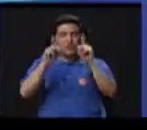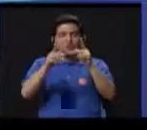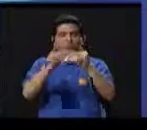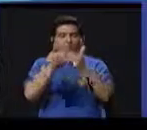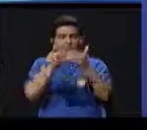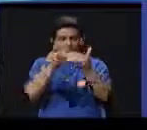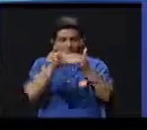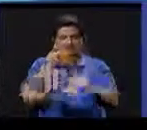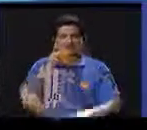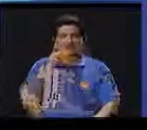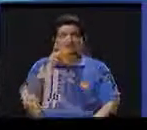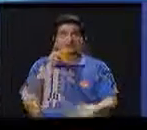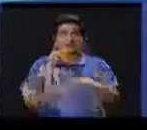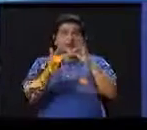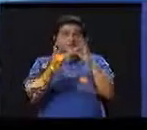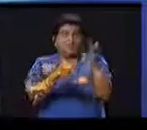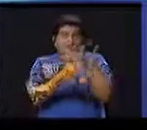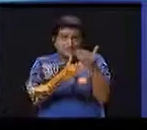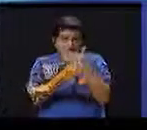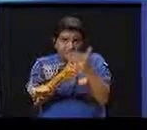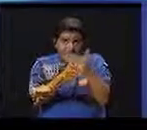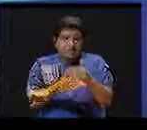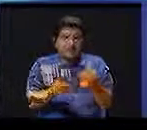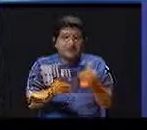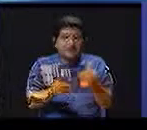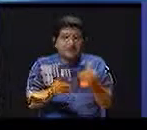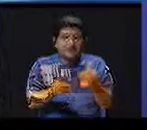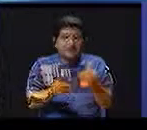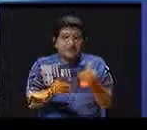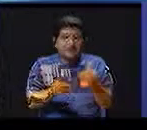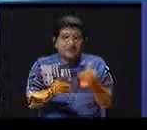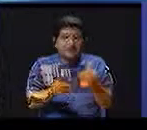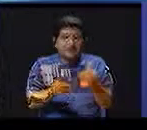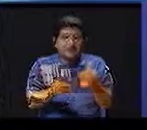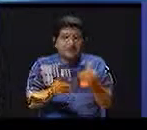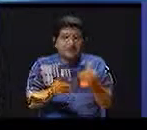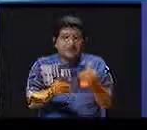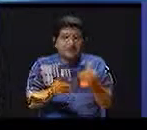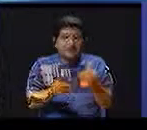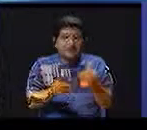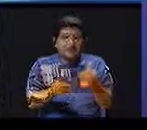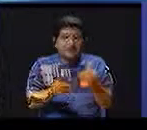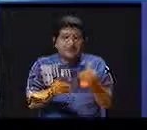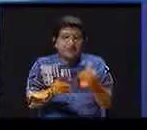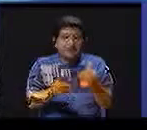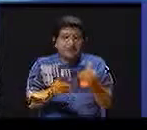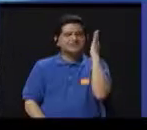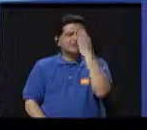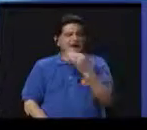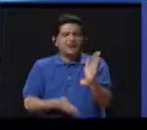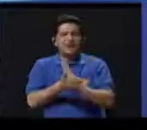maravillosa oportunidad de compartir con ellas y sobre todo de compartir con los televidentes del lunes de Cinemateca.